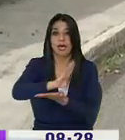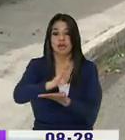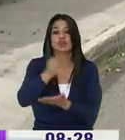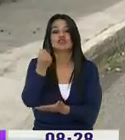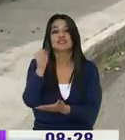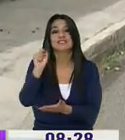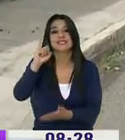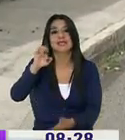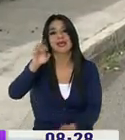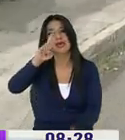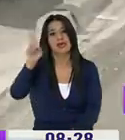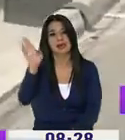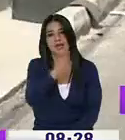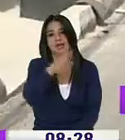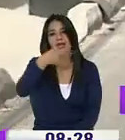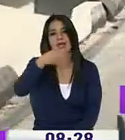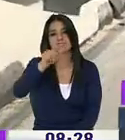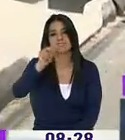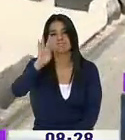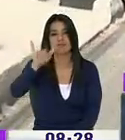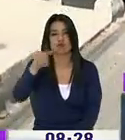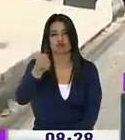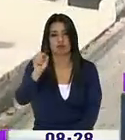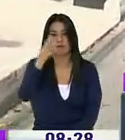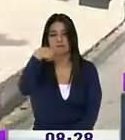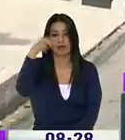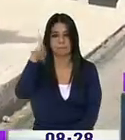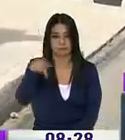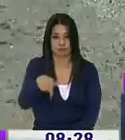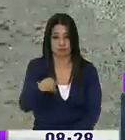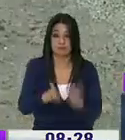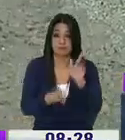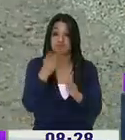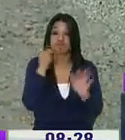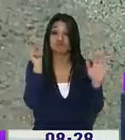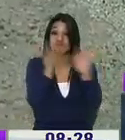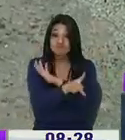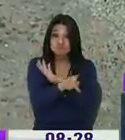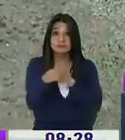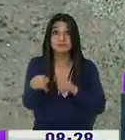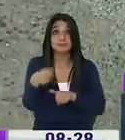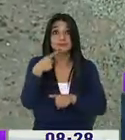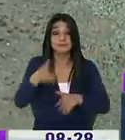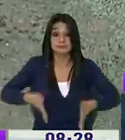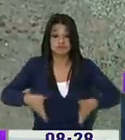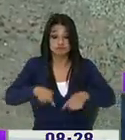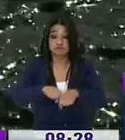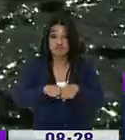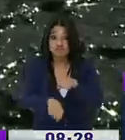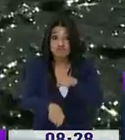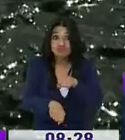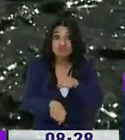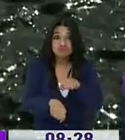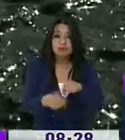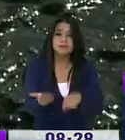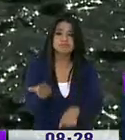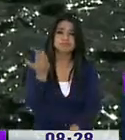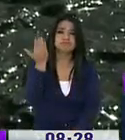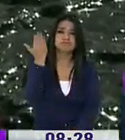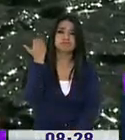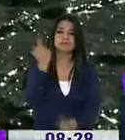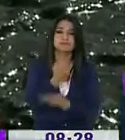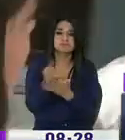el sector de Carapungo, norte de la ciudad. Los moradores denuncian que esta afectación en la calzada se registró hace